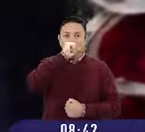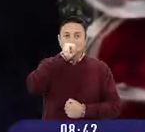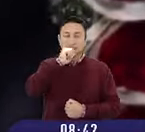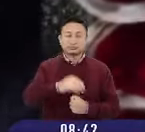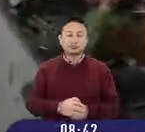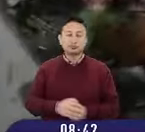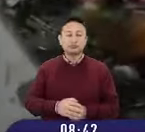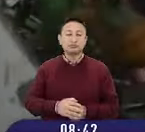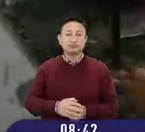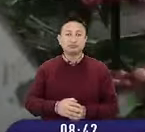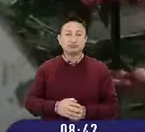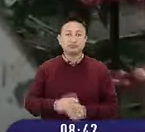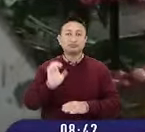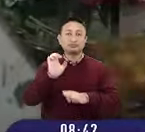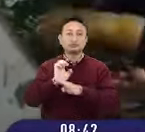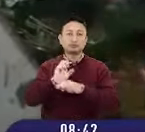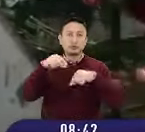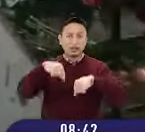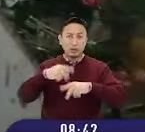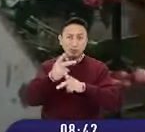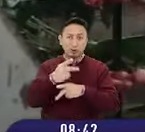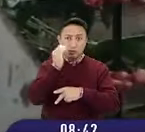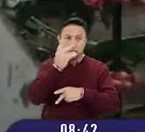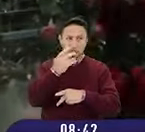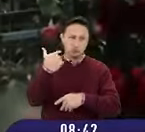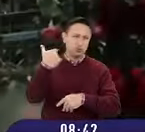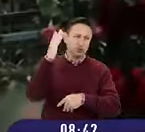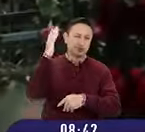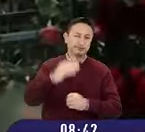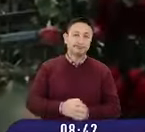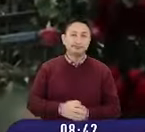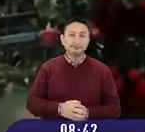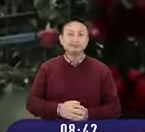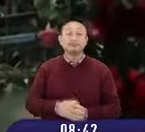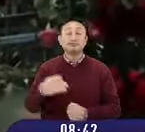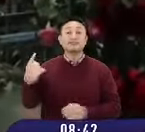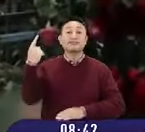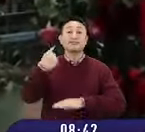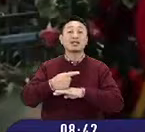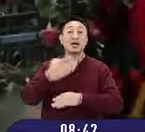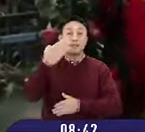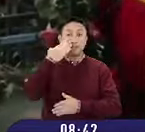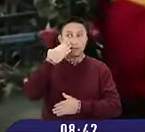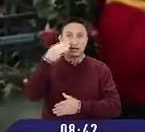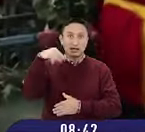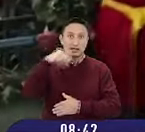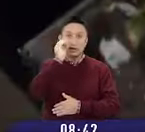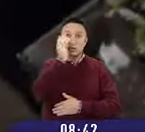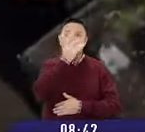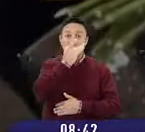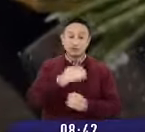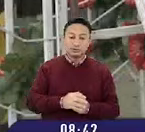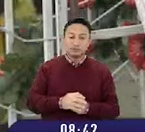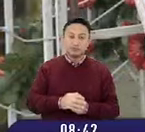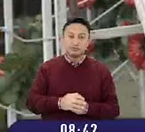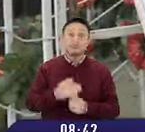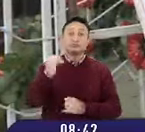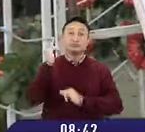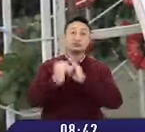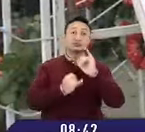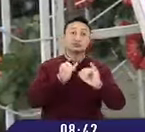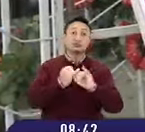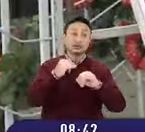la calidad y diversidad de su producción florícola, y durante la celebración del Día de la Madre, en el escenario internacional,